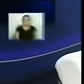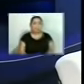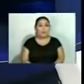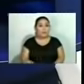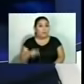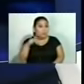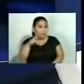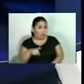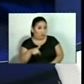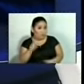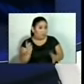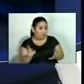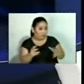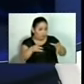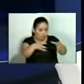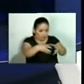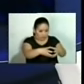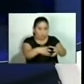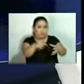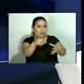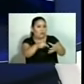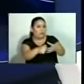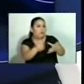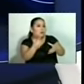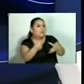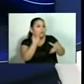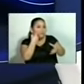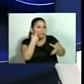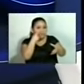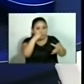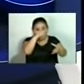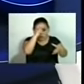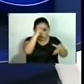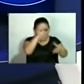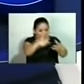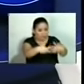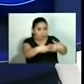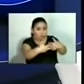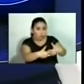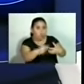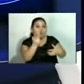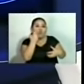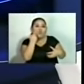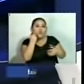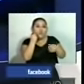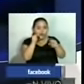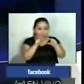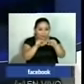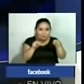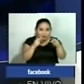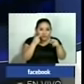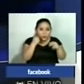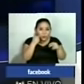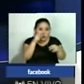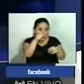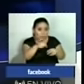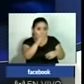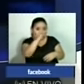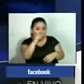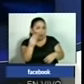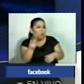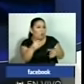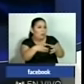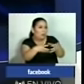Uno de los sectores afectados por la pandemia del COVID-19 es el que produce dulces artesanales a nivel nacional. Se habla de